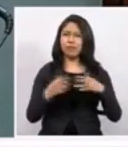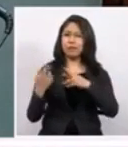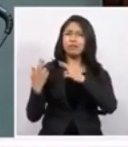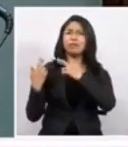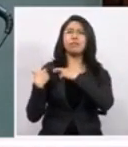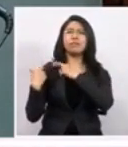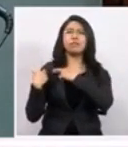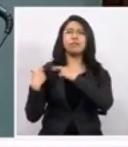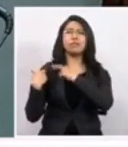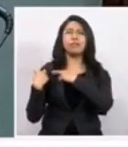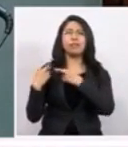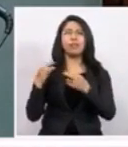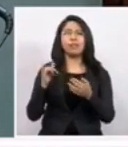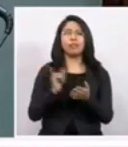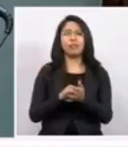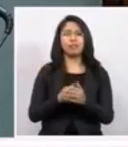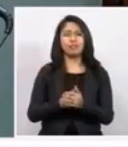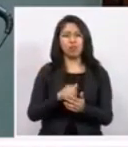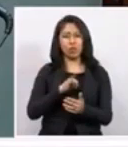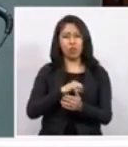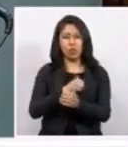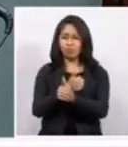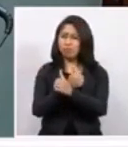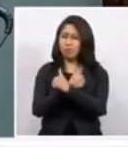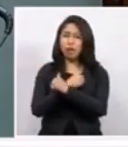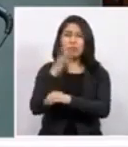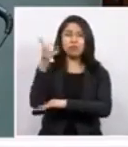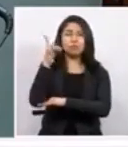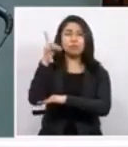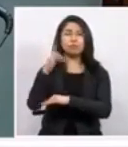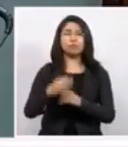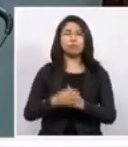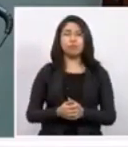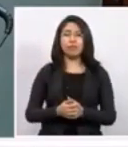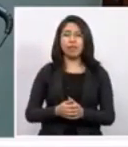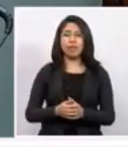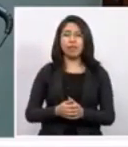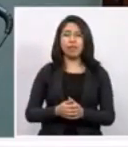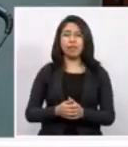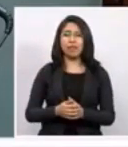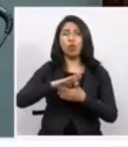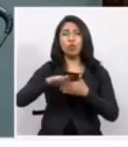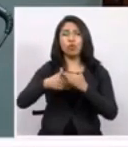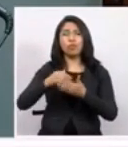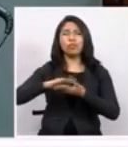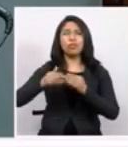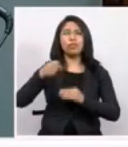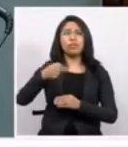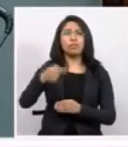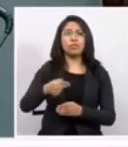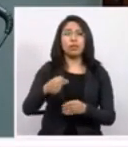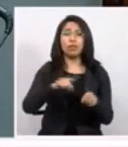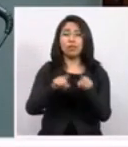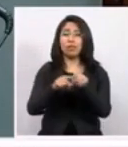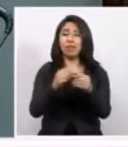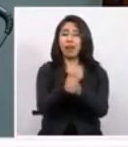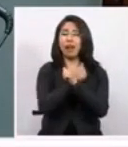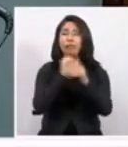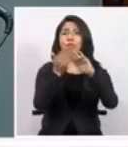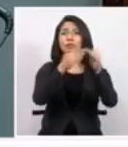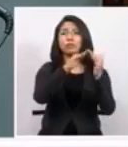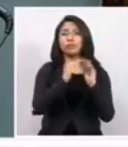responsabilidad que nace del amor que le tengo a nuestra patria, a nuestras raíces y al pueblo. Pero